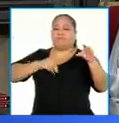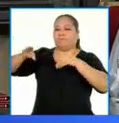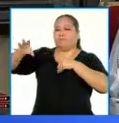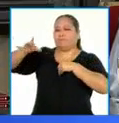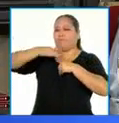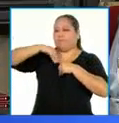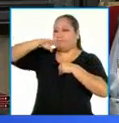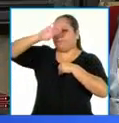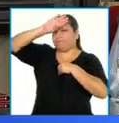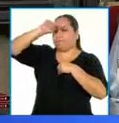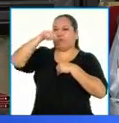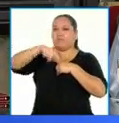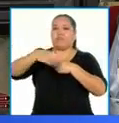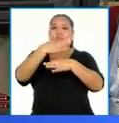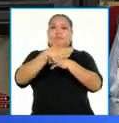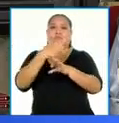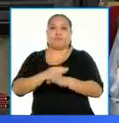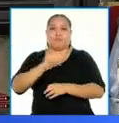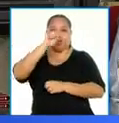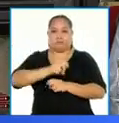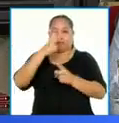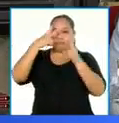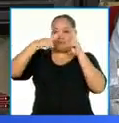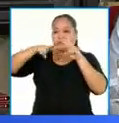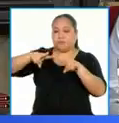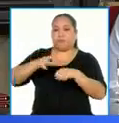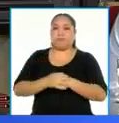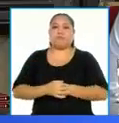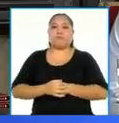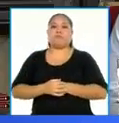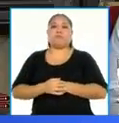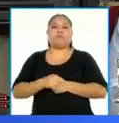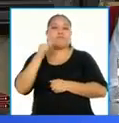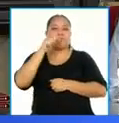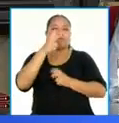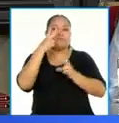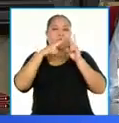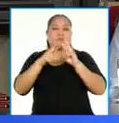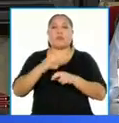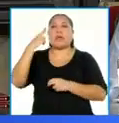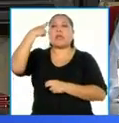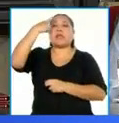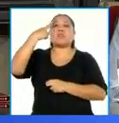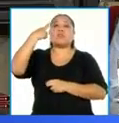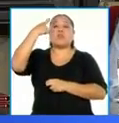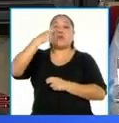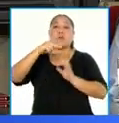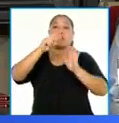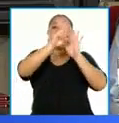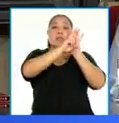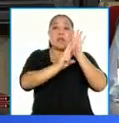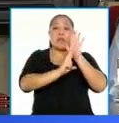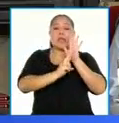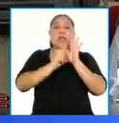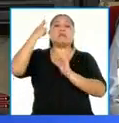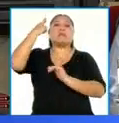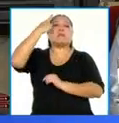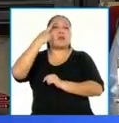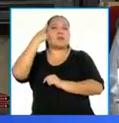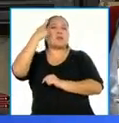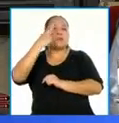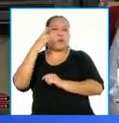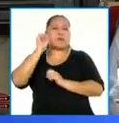contagio sean medidas que respondan a la razonabilidad, es decir, sean medidas de carácter razonable